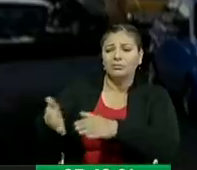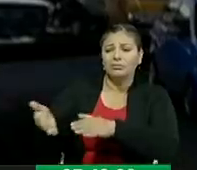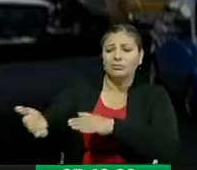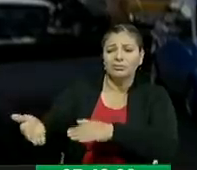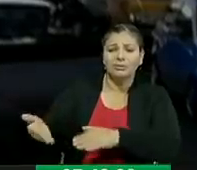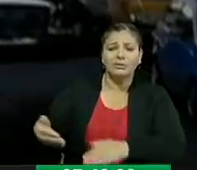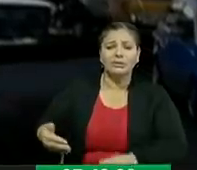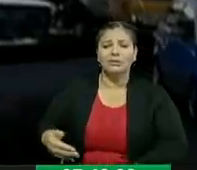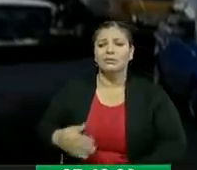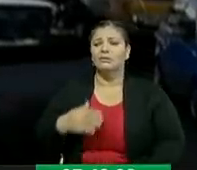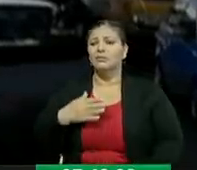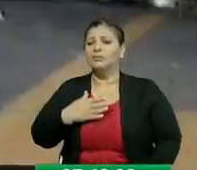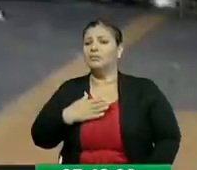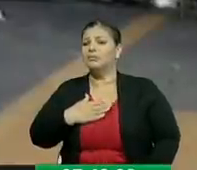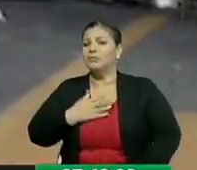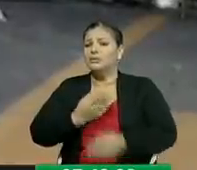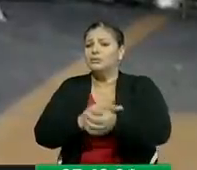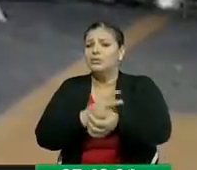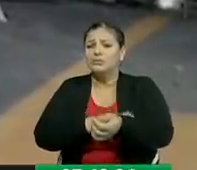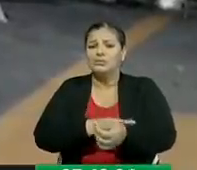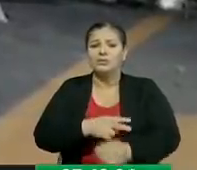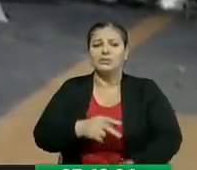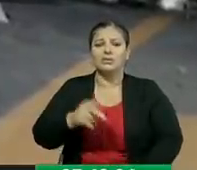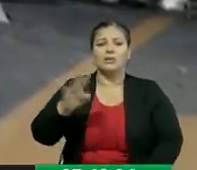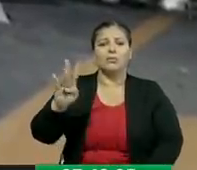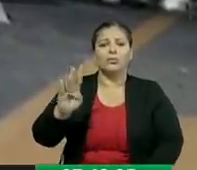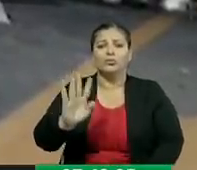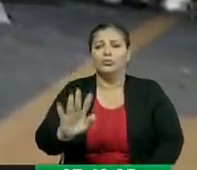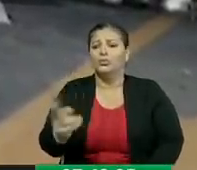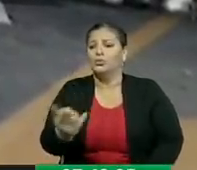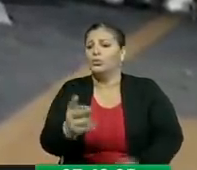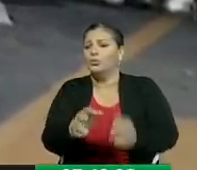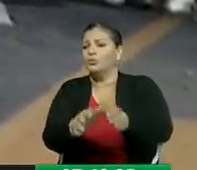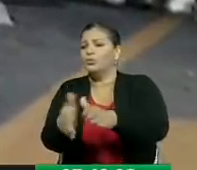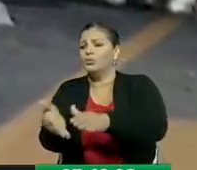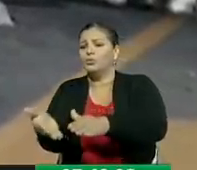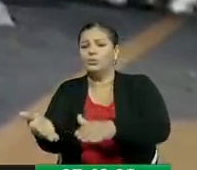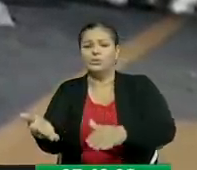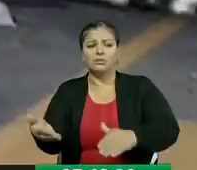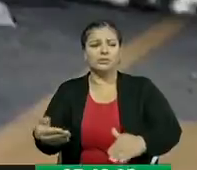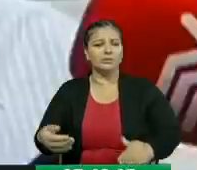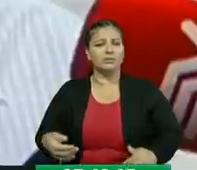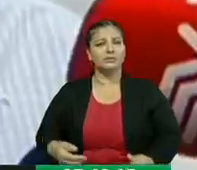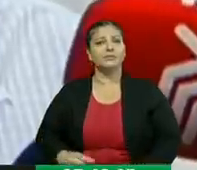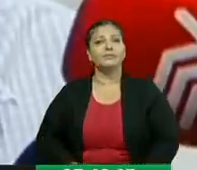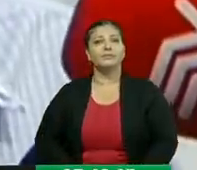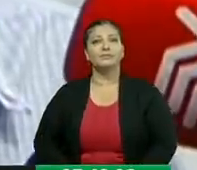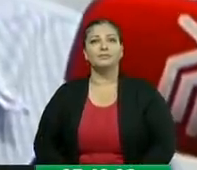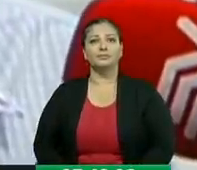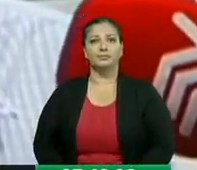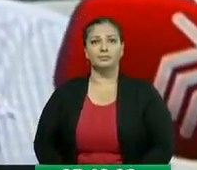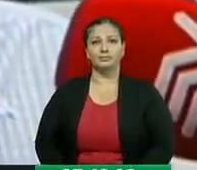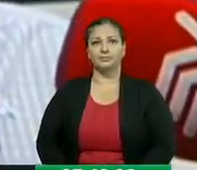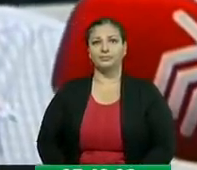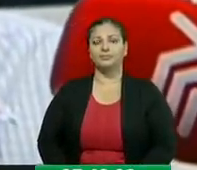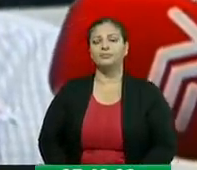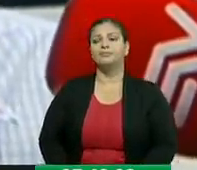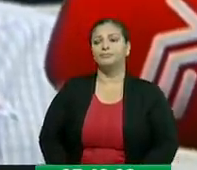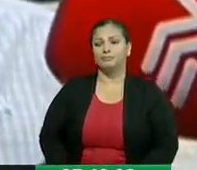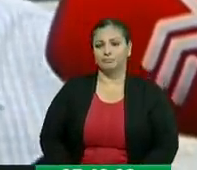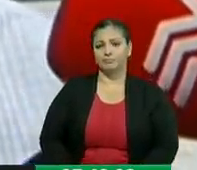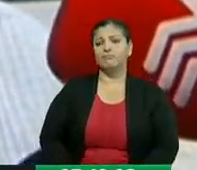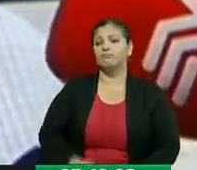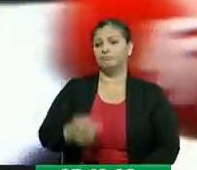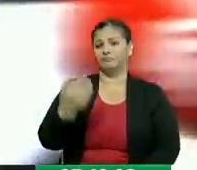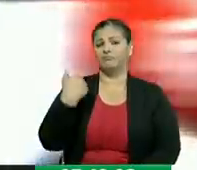mía también, iban viajando. ¿Todos iban en el mismo vehículo? Sí, todos iban los 5 iban en el mismo vehículo, que eran familiares. Que tiene una finquita mi cuñado también, eso,